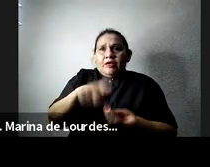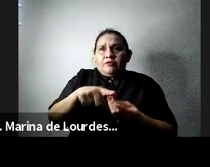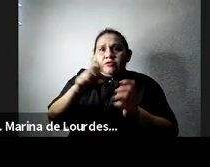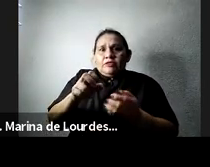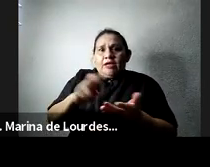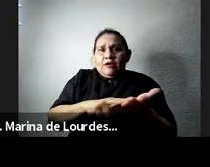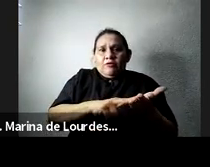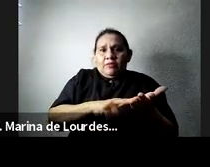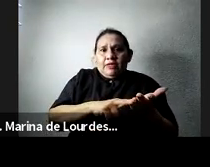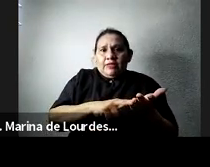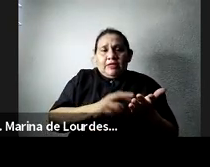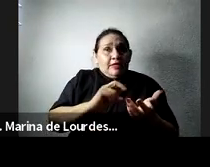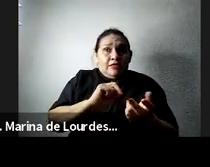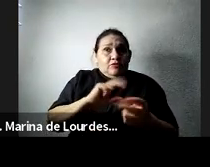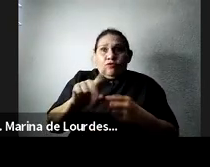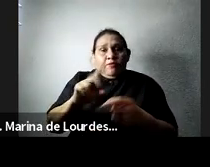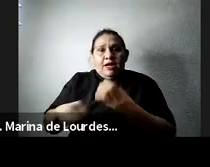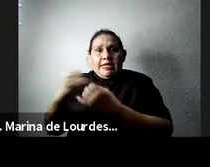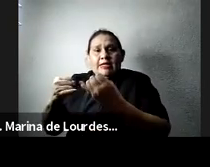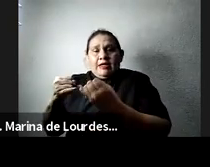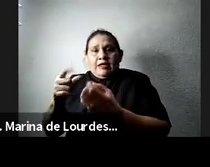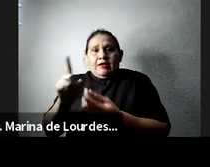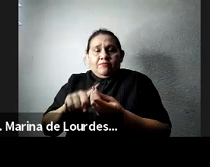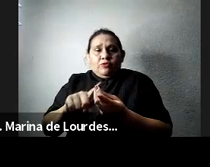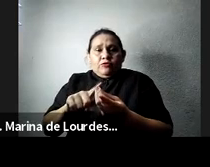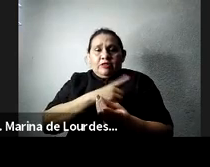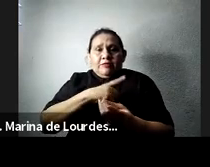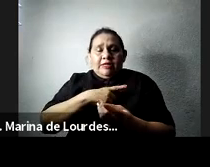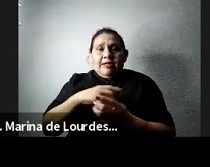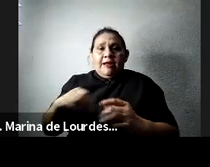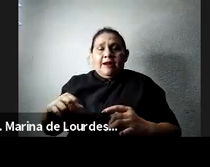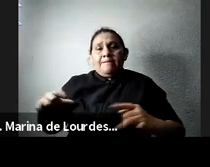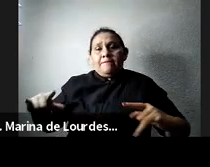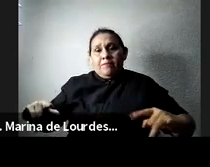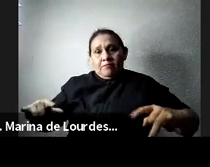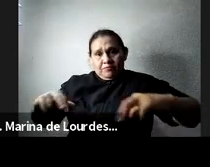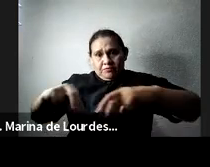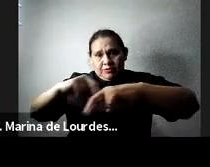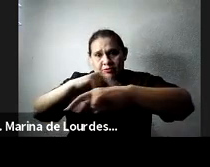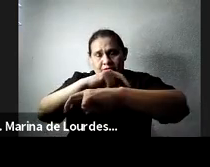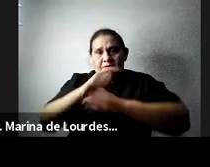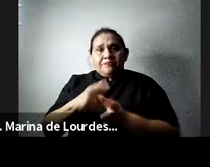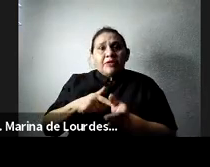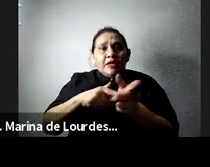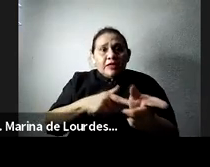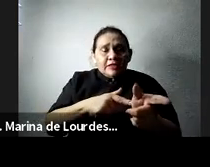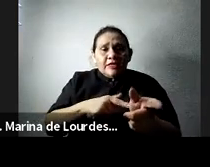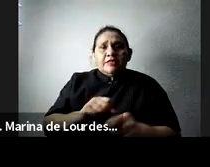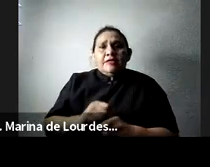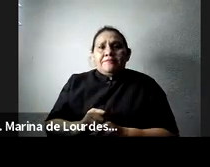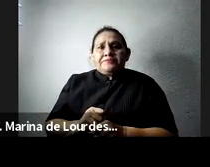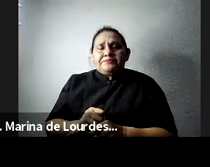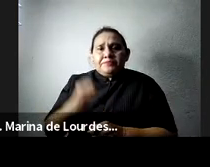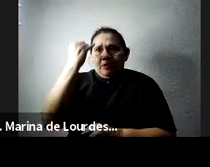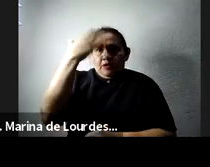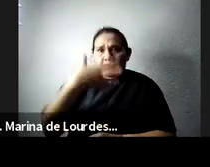y no se va a guiar por donde está la marca del cruce peatonal. Entonces, en la siguiente imagen, ahí